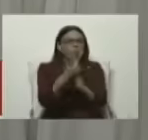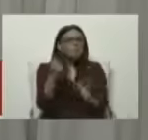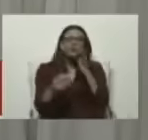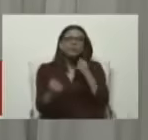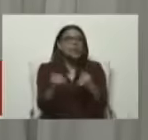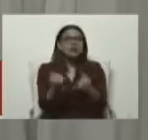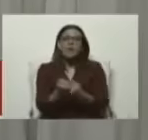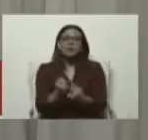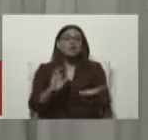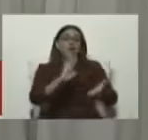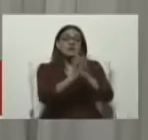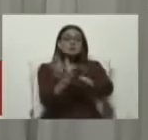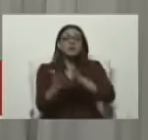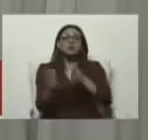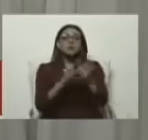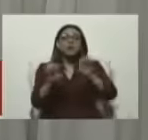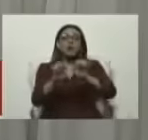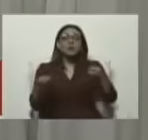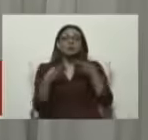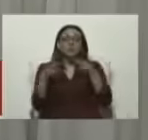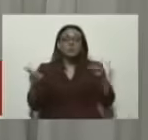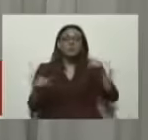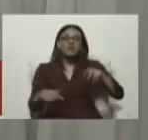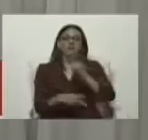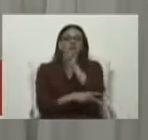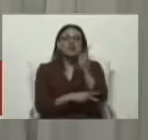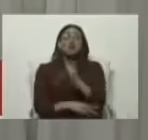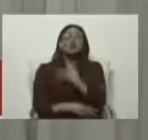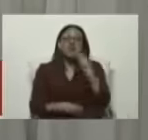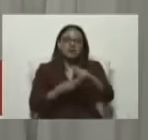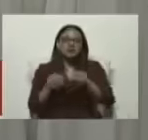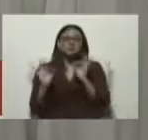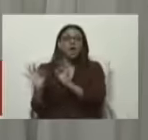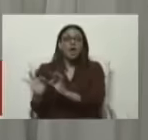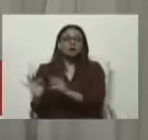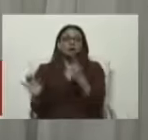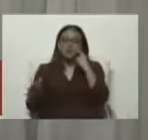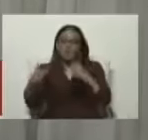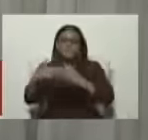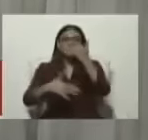Y se acabó la educación pública en Venezuela. Está aquí.